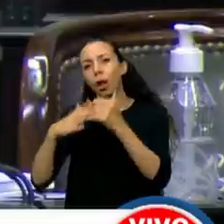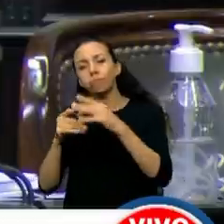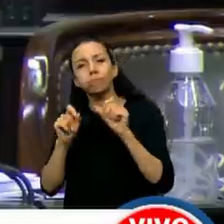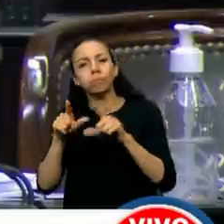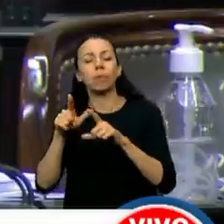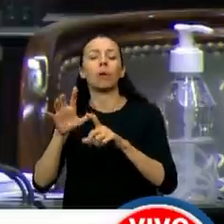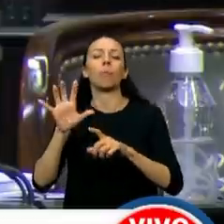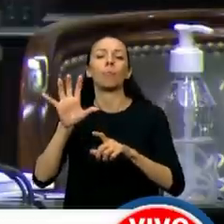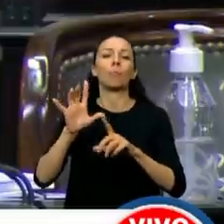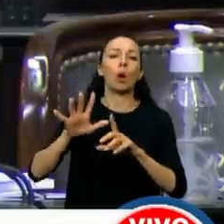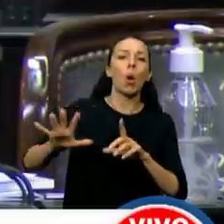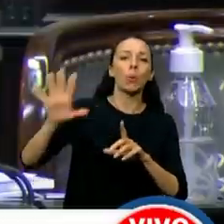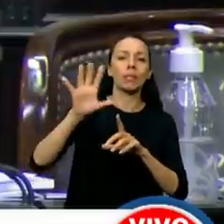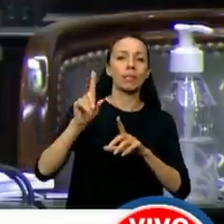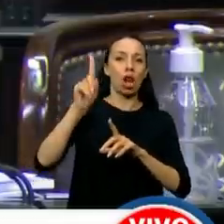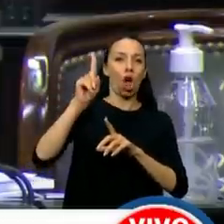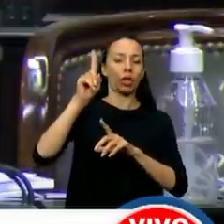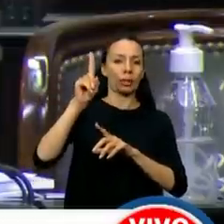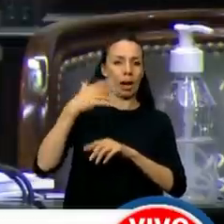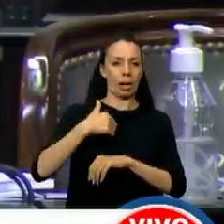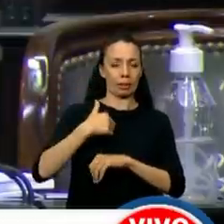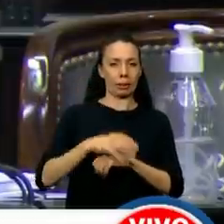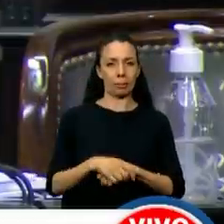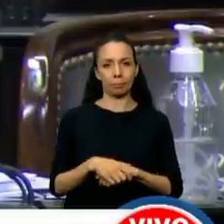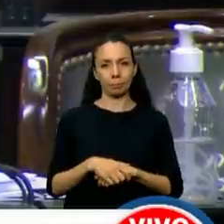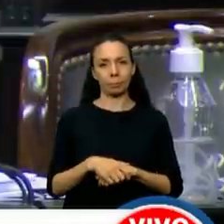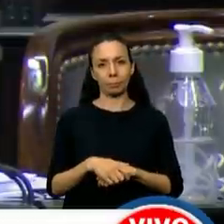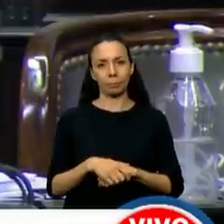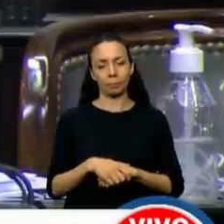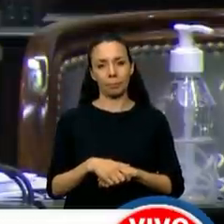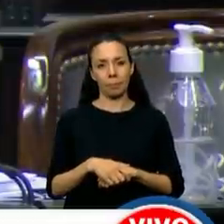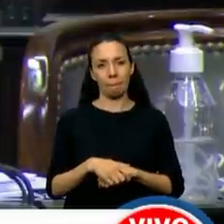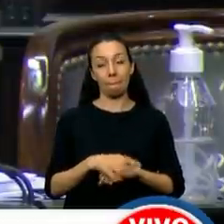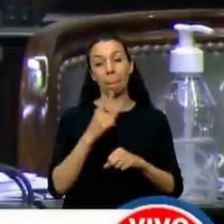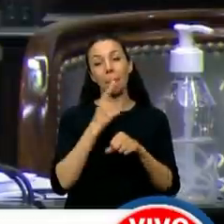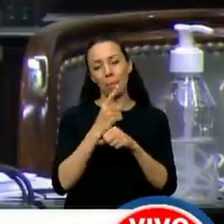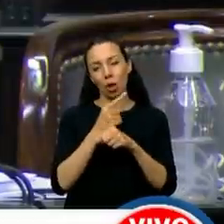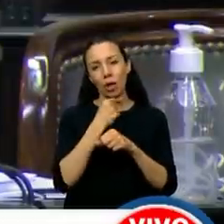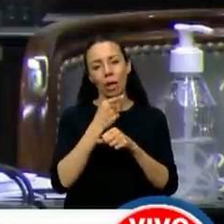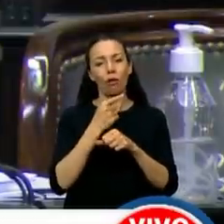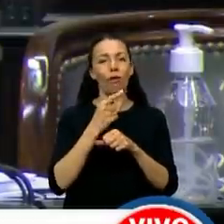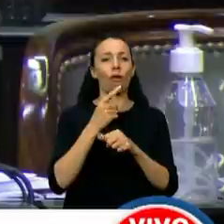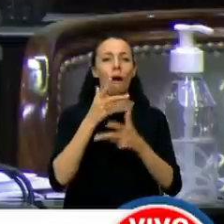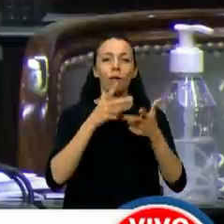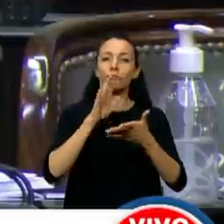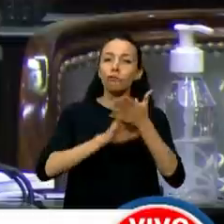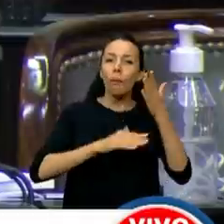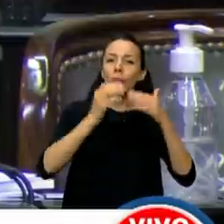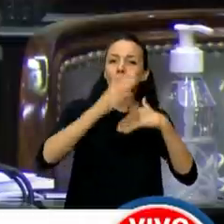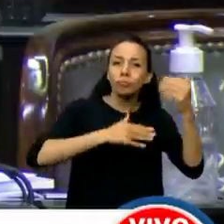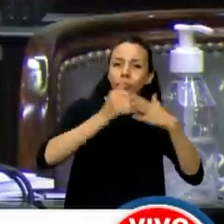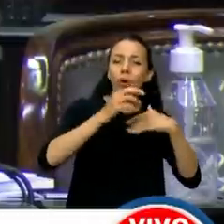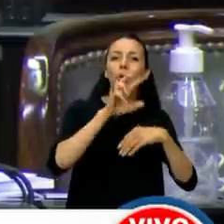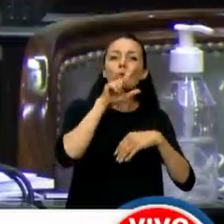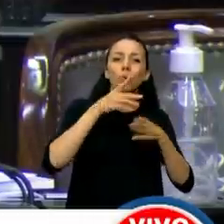norte argentino voy a hablar primero de las obras que solicitamos para la ruta 16 corredor bioceánico